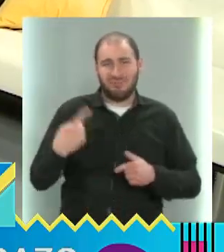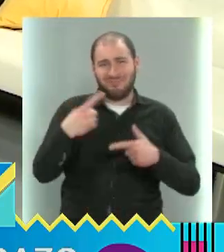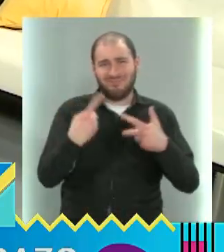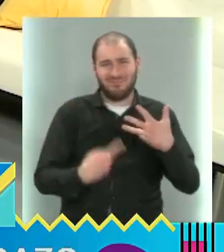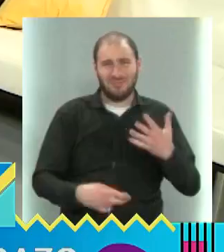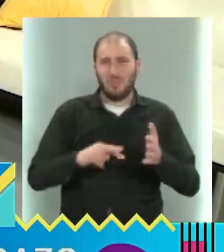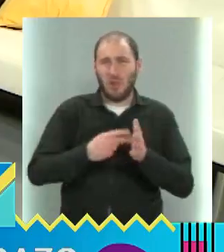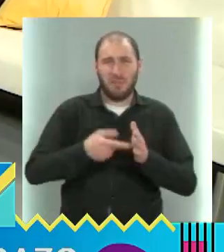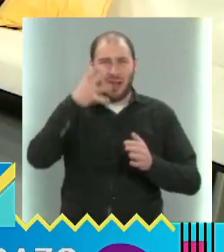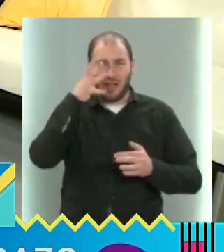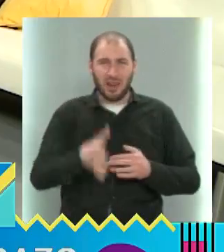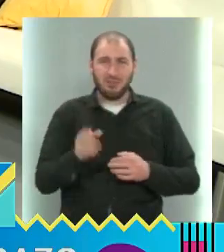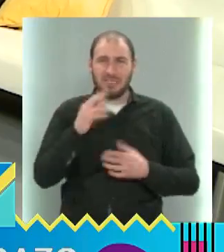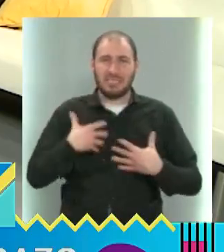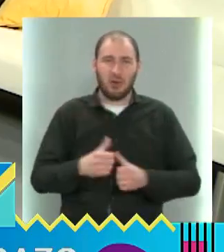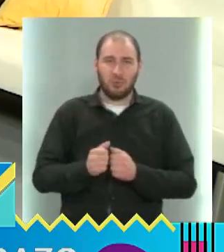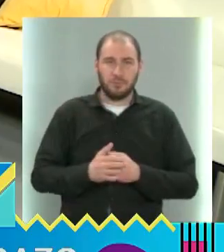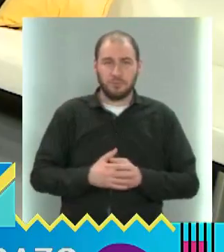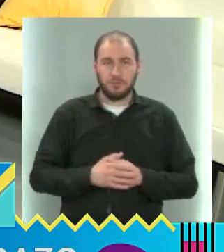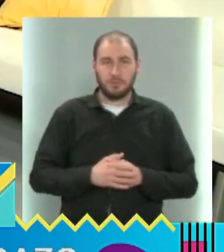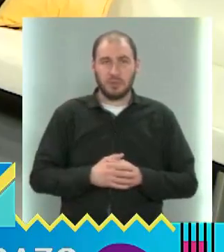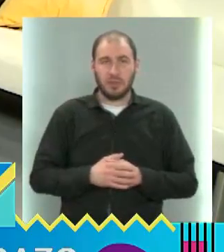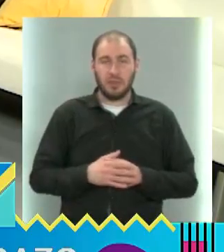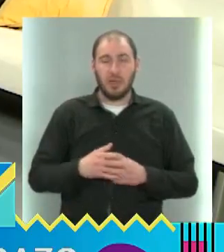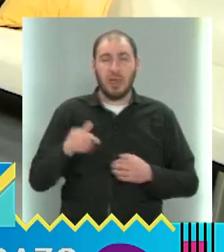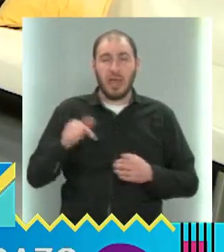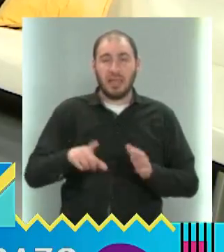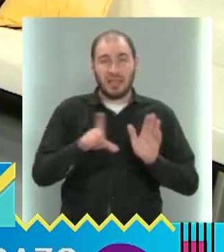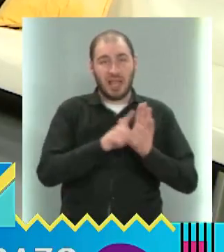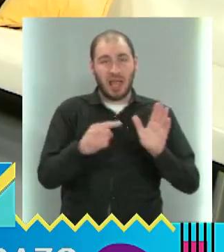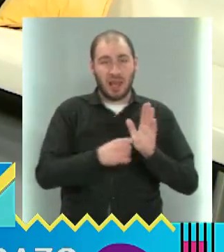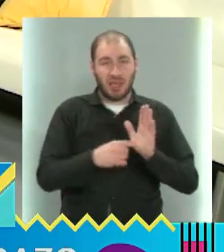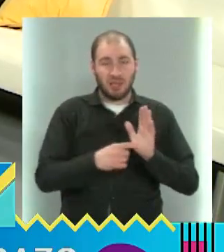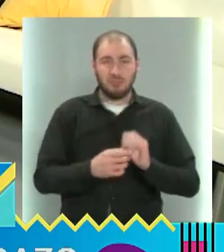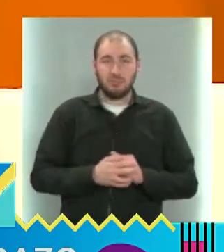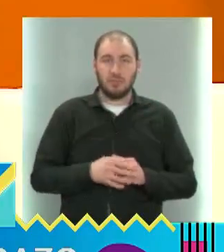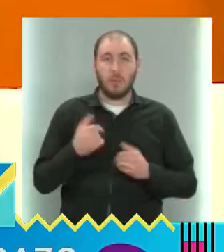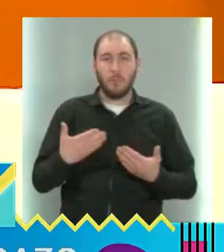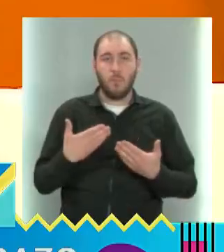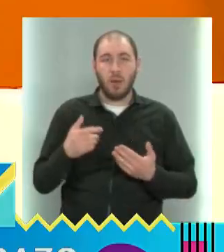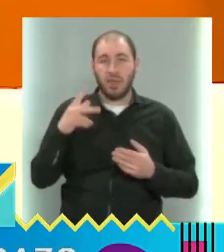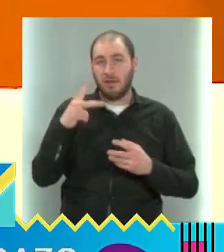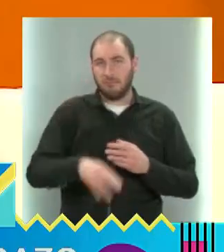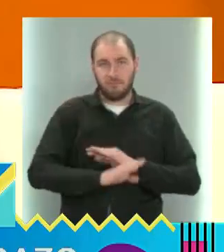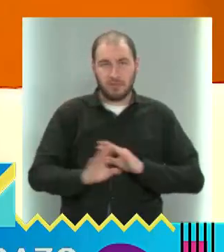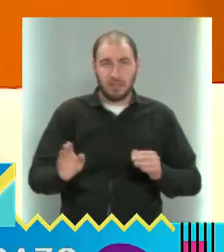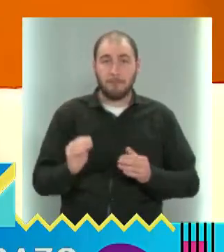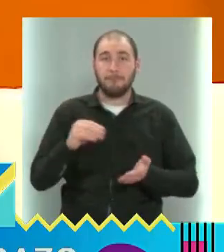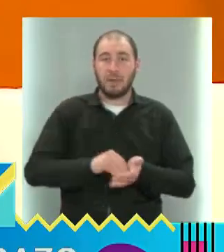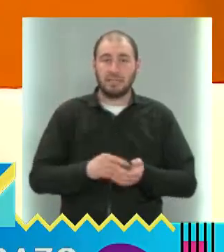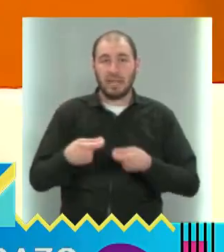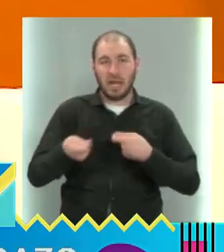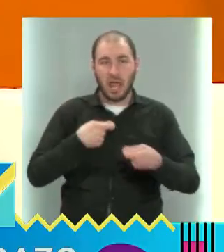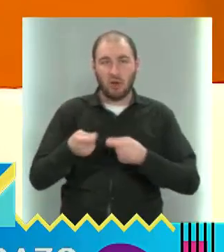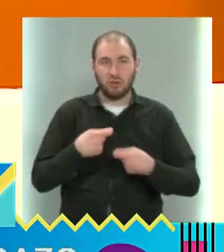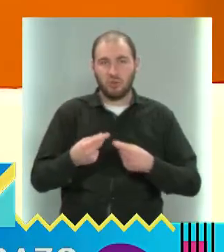otras secuelas muy graves para la salud. Por eso es que el espíritu de esta ley es justamente poder ponerle fin a eso, que además es un